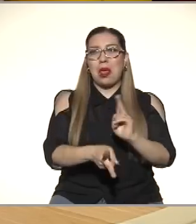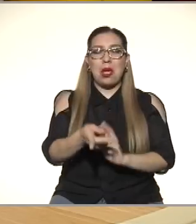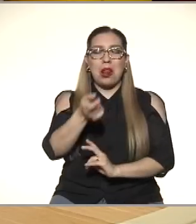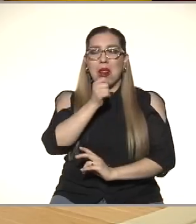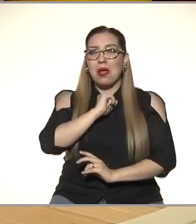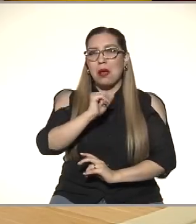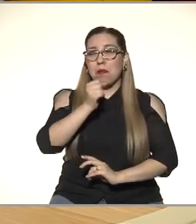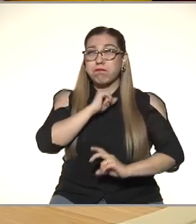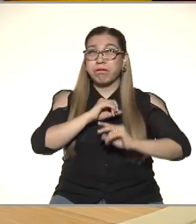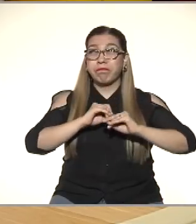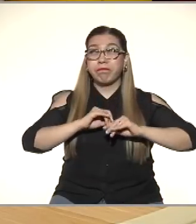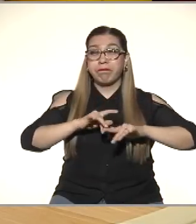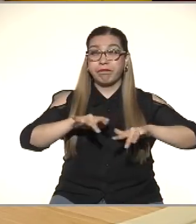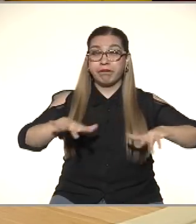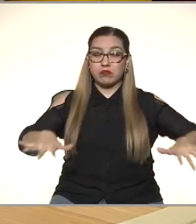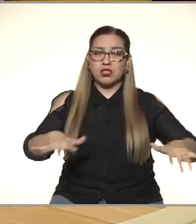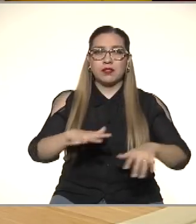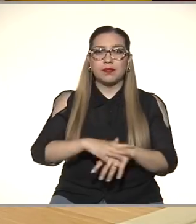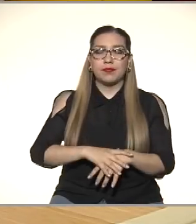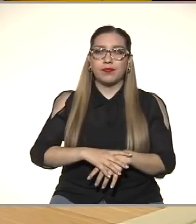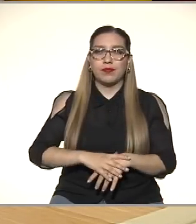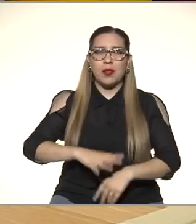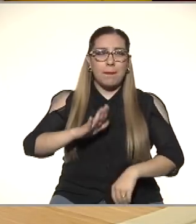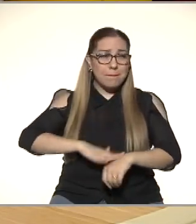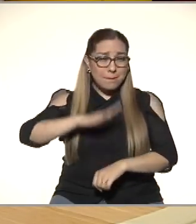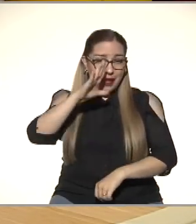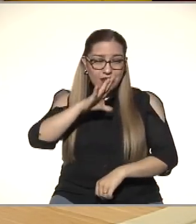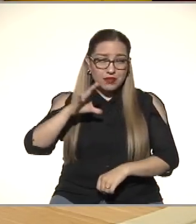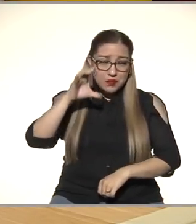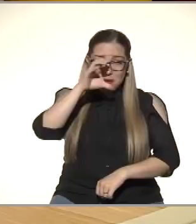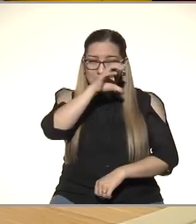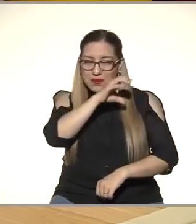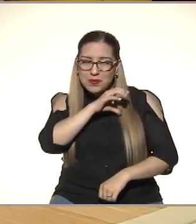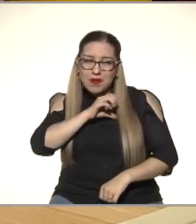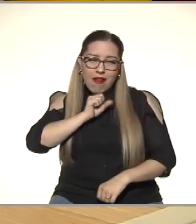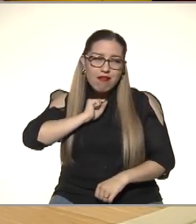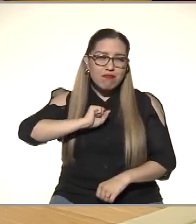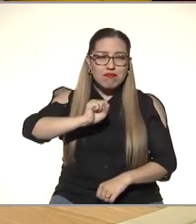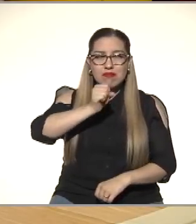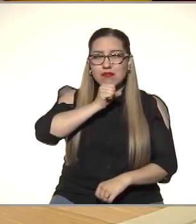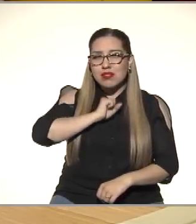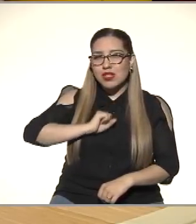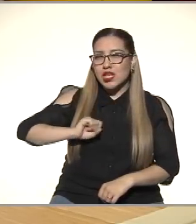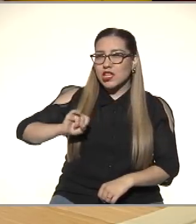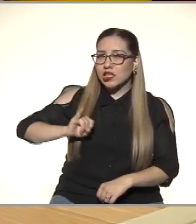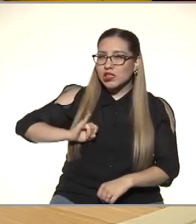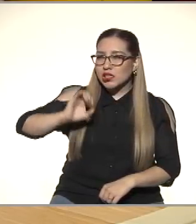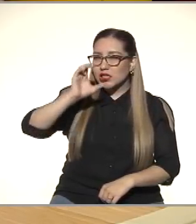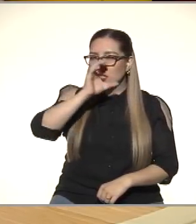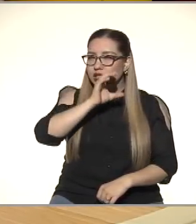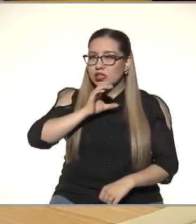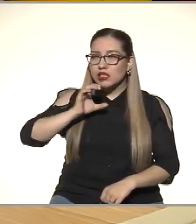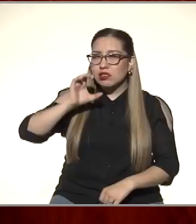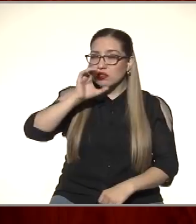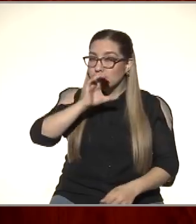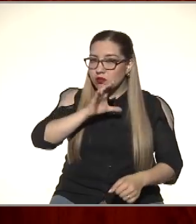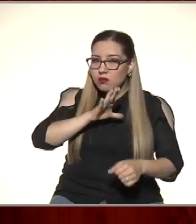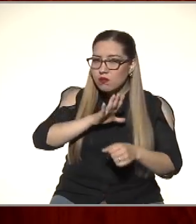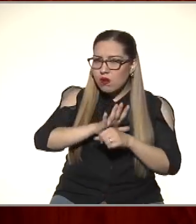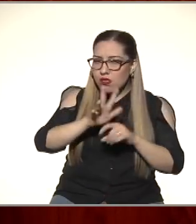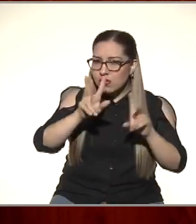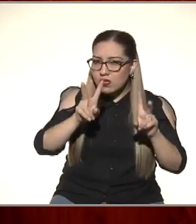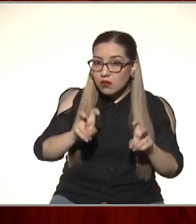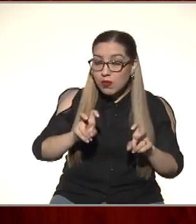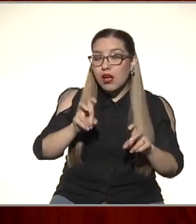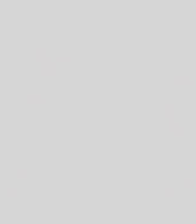No hay nada que genere más curiosidad, chisme, interés, morbo que un amorío, una infidelidad en